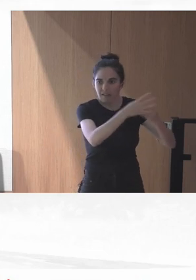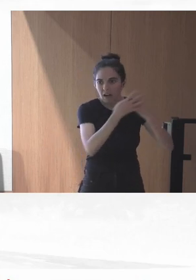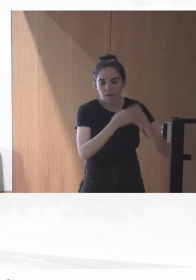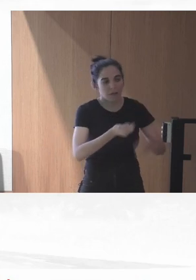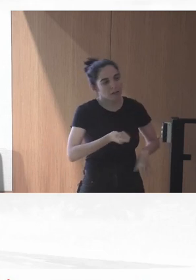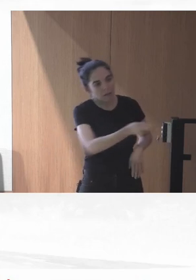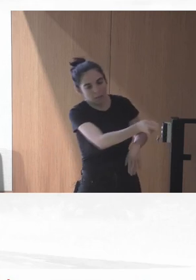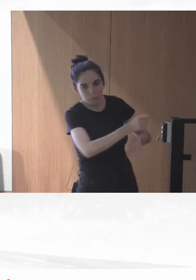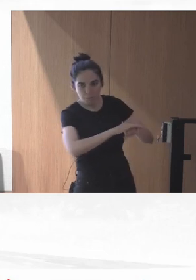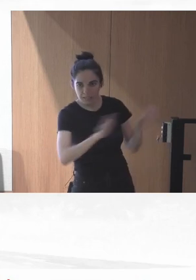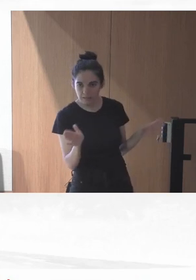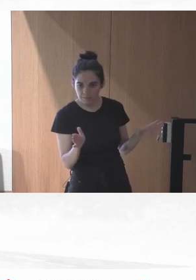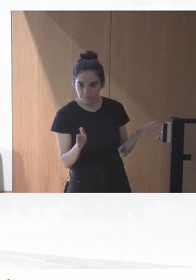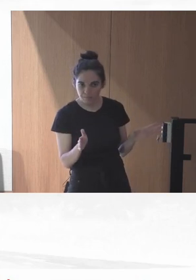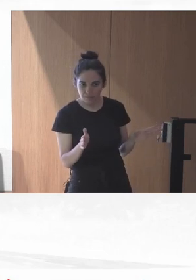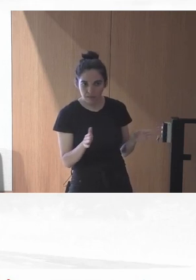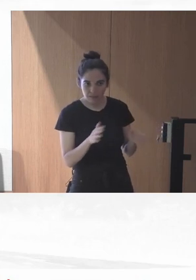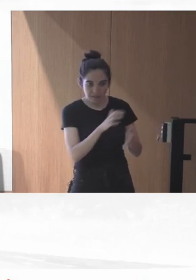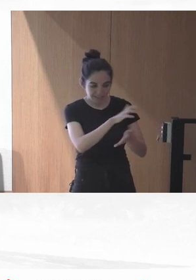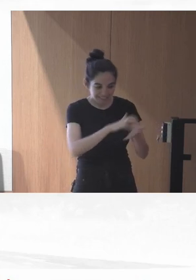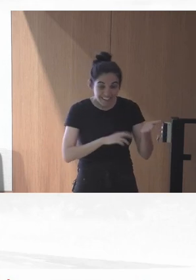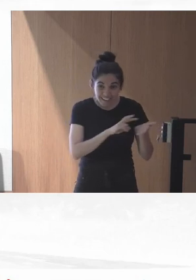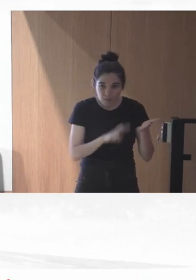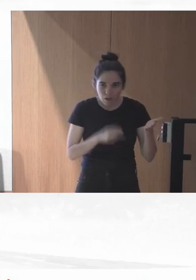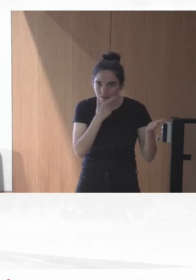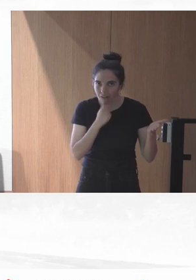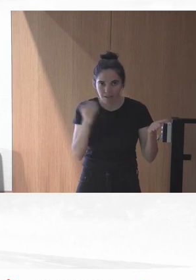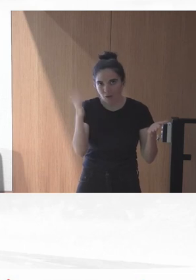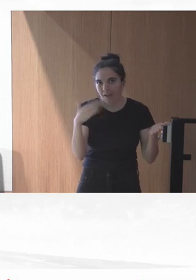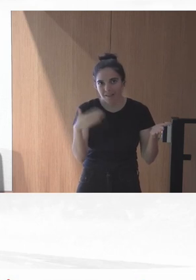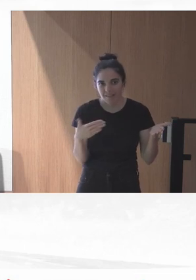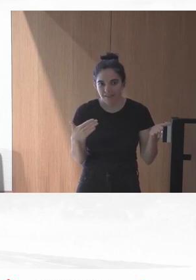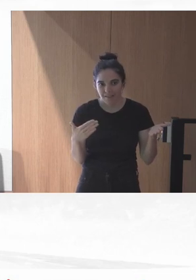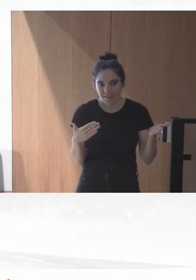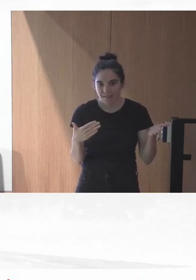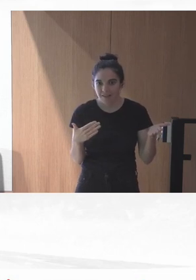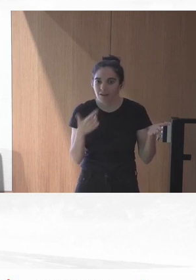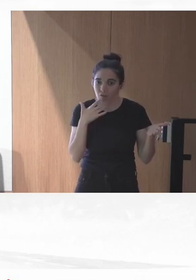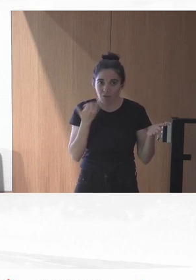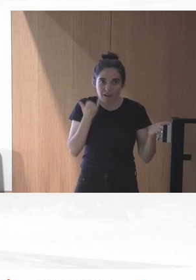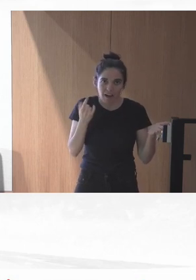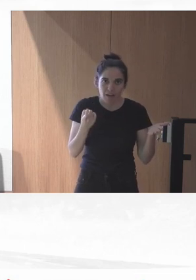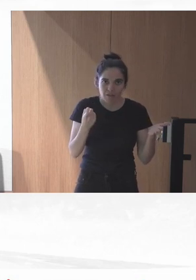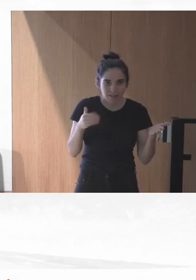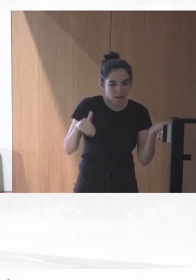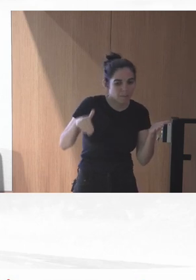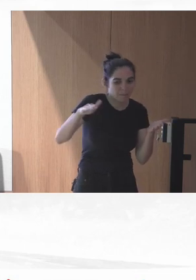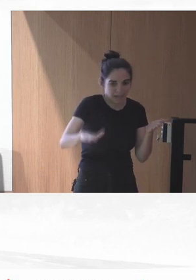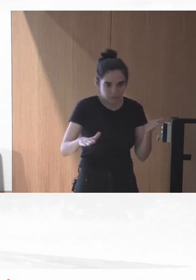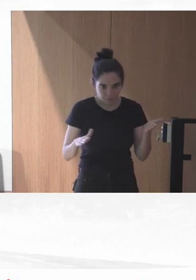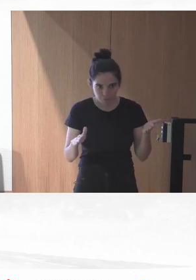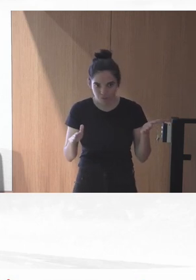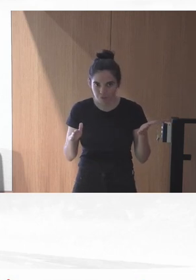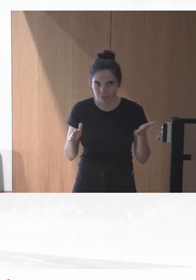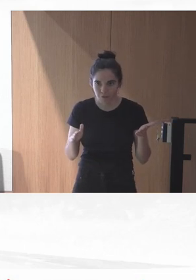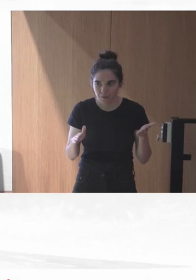sentencias todavía no vienen en un formato de lectura fácil, que es el siguiente paso súper necesario a poder llegar